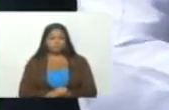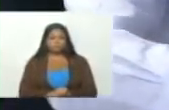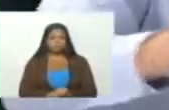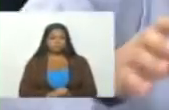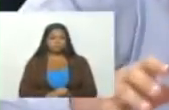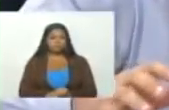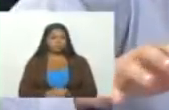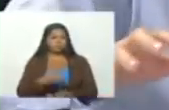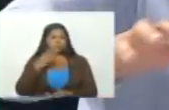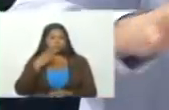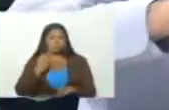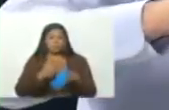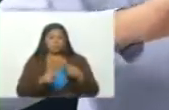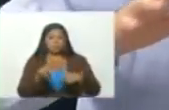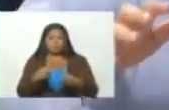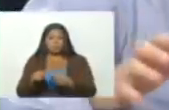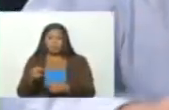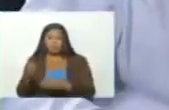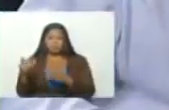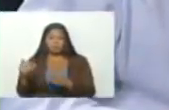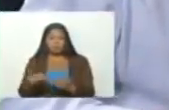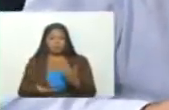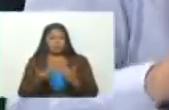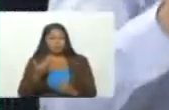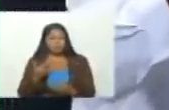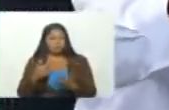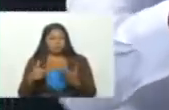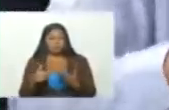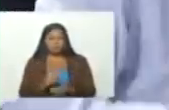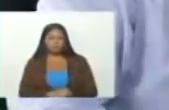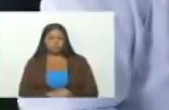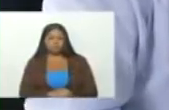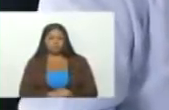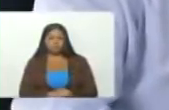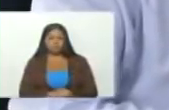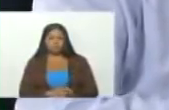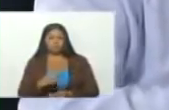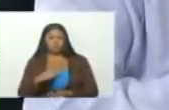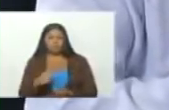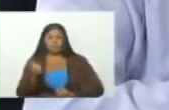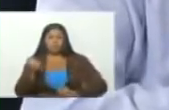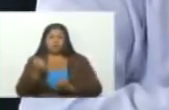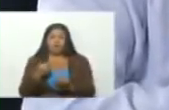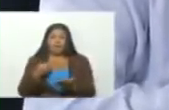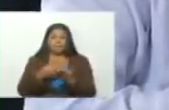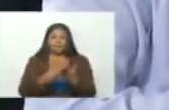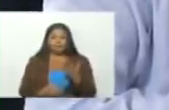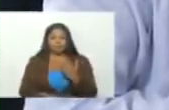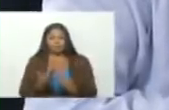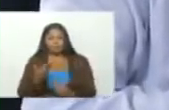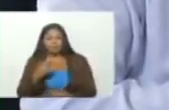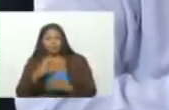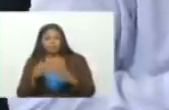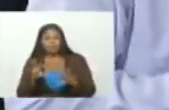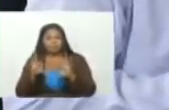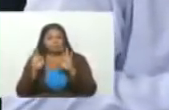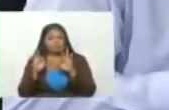automercados, que es un recaudador importante de recursos o una que aporta importantes recursos, un contribuyente